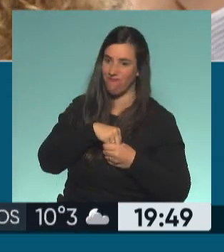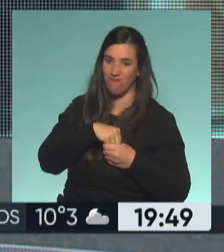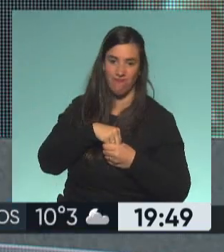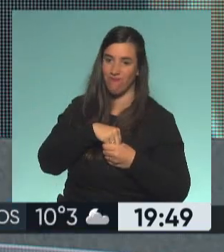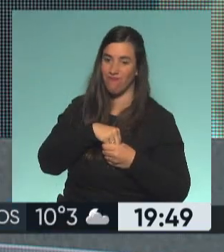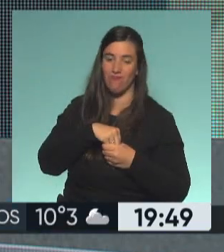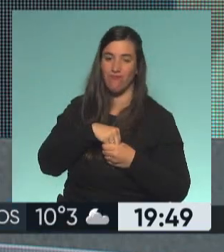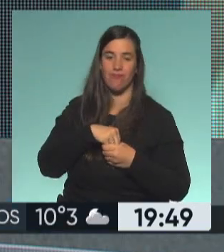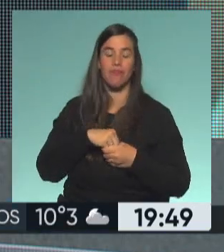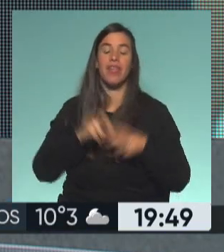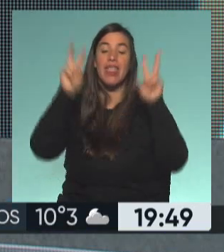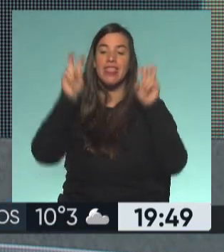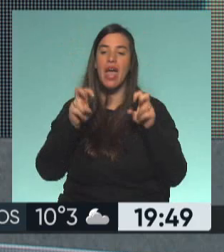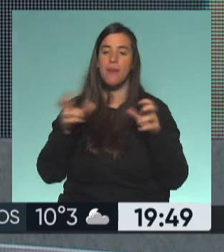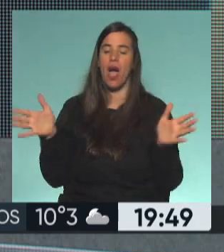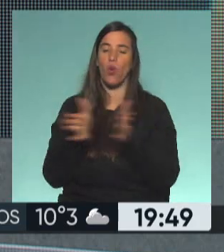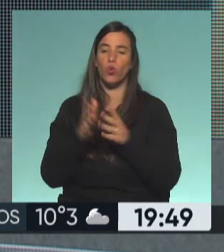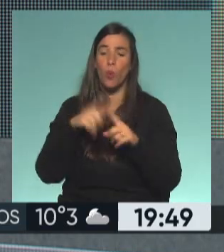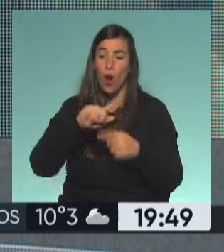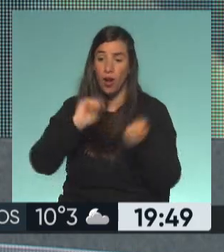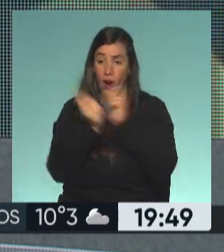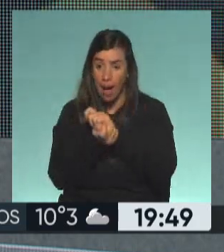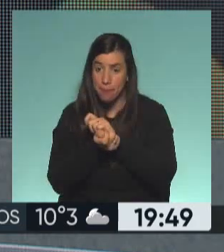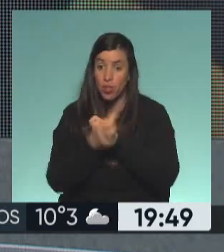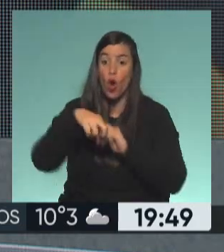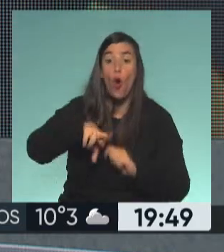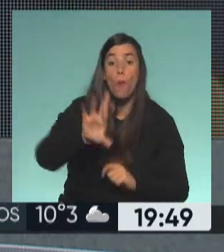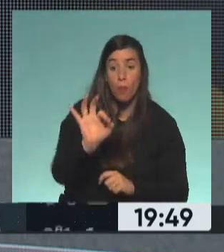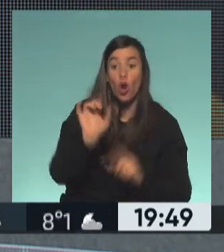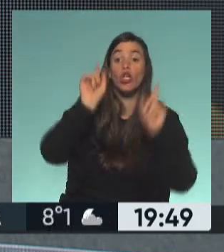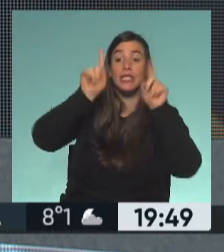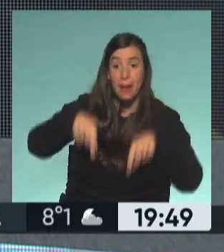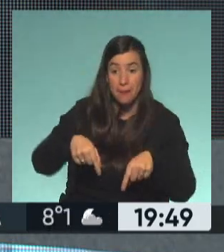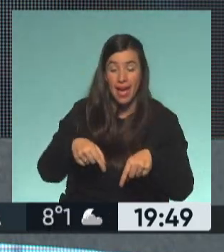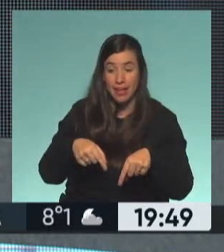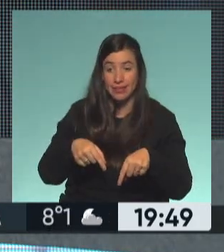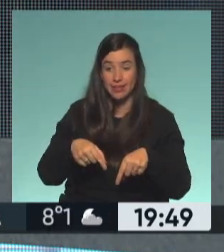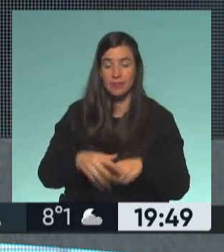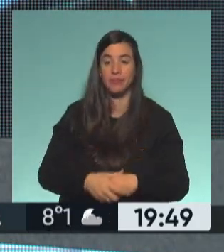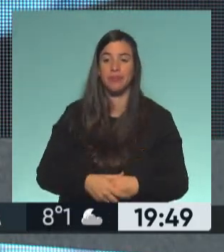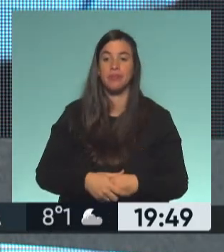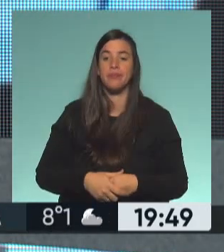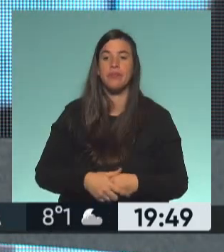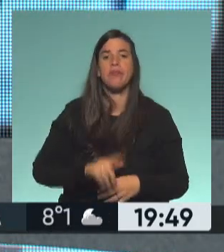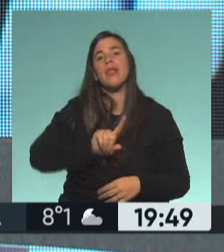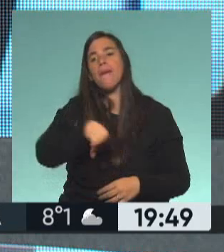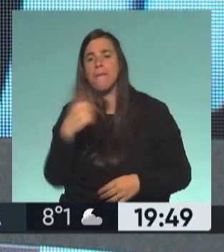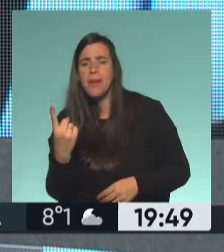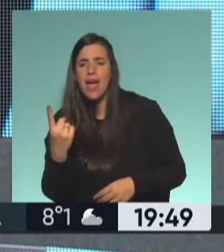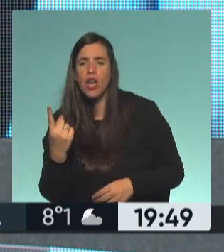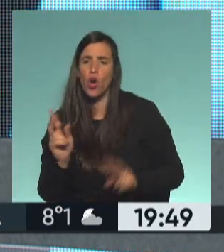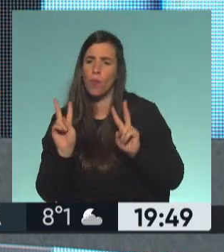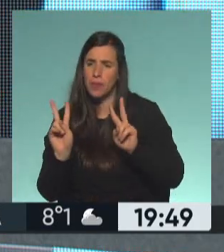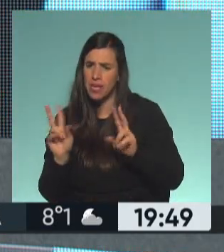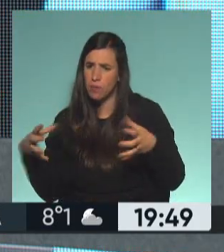están hablando también del PRO. Pero dentro del propio peronismo, o aquellos que levantan esas banderas, hoy